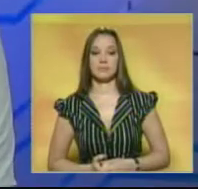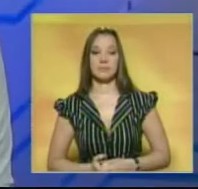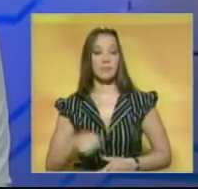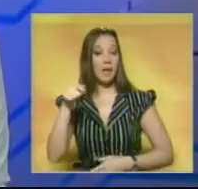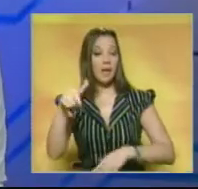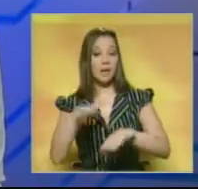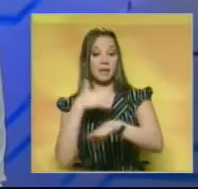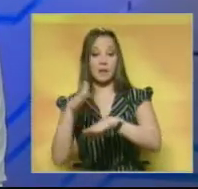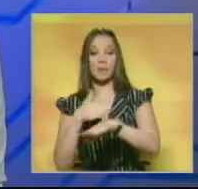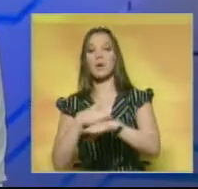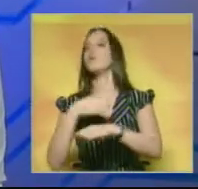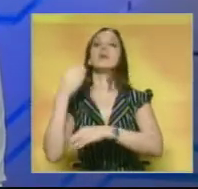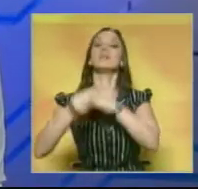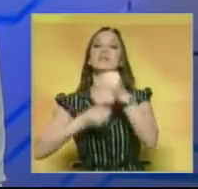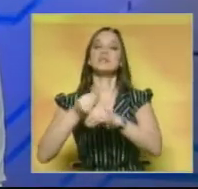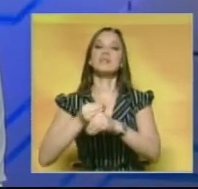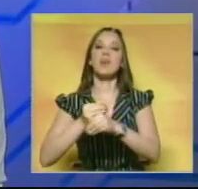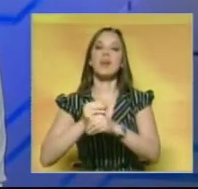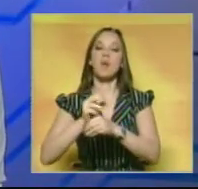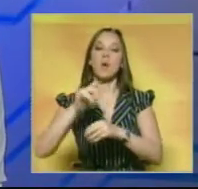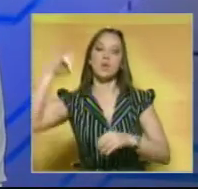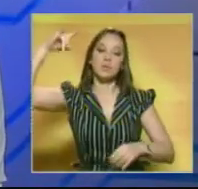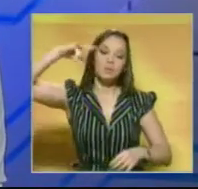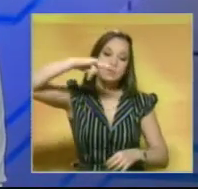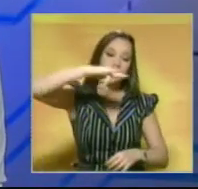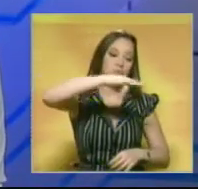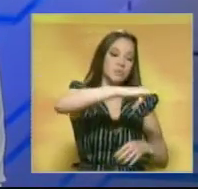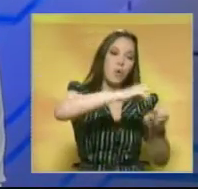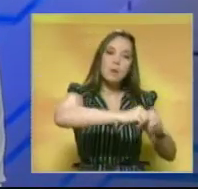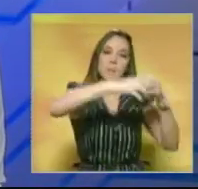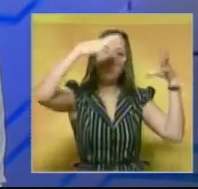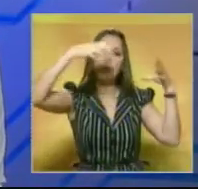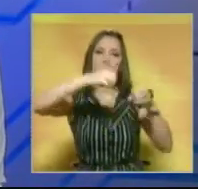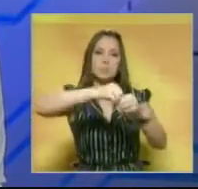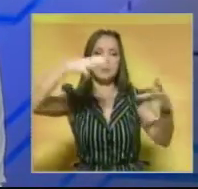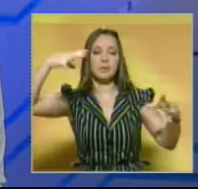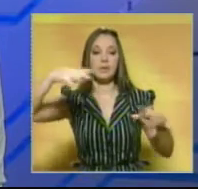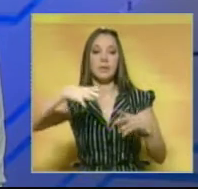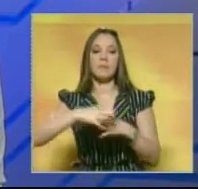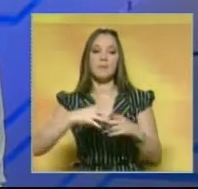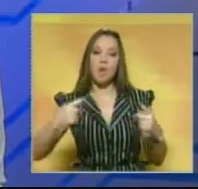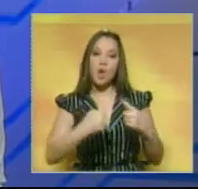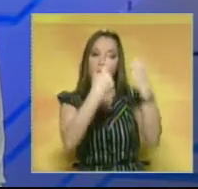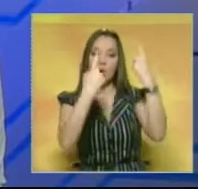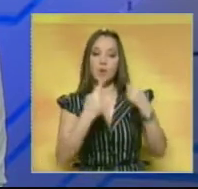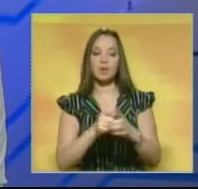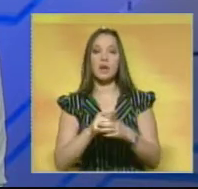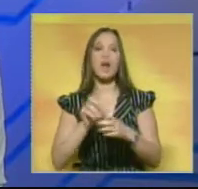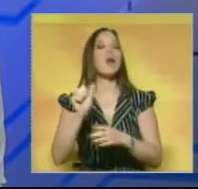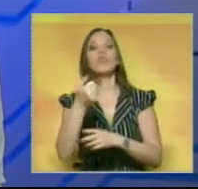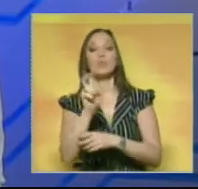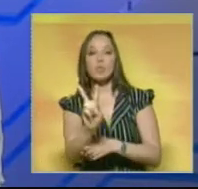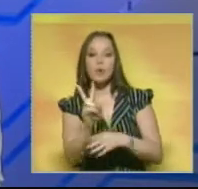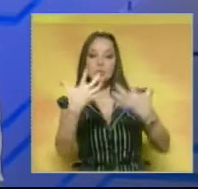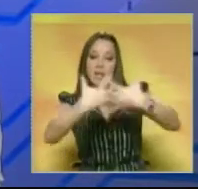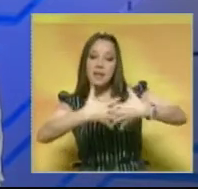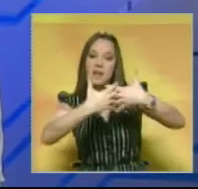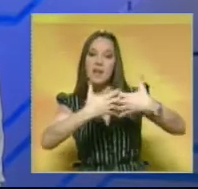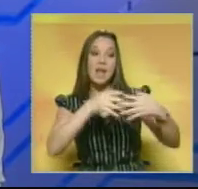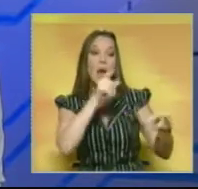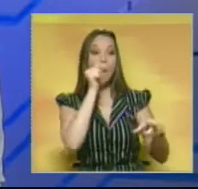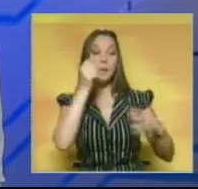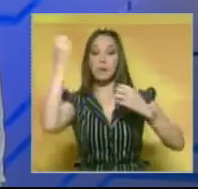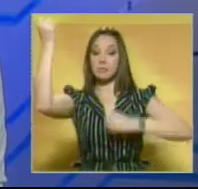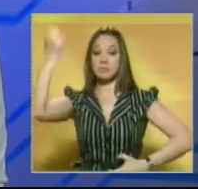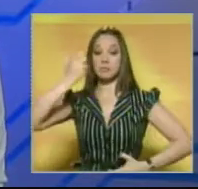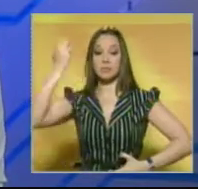Este jueves se realizaron 13 ataques aéreos con cazas y aviones no tripulados contra 12 refinerías bajo control de ISIS en zonas